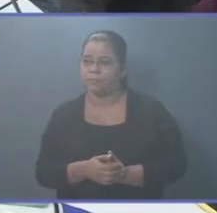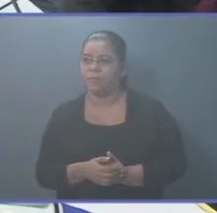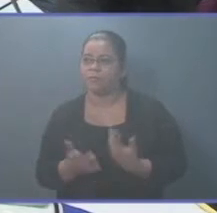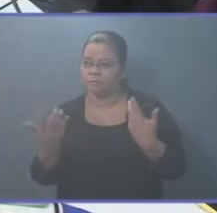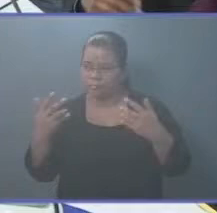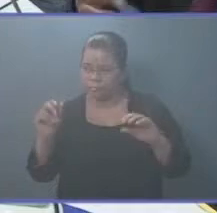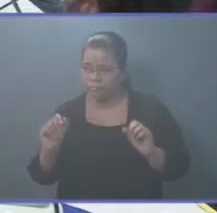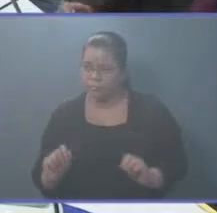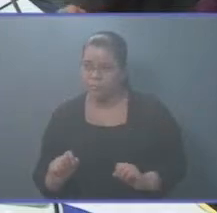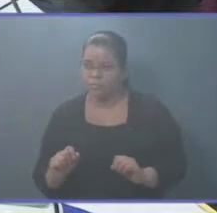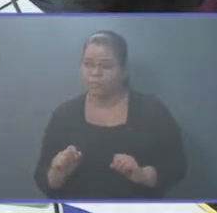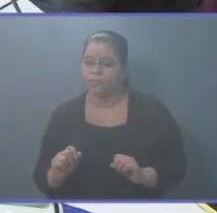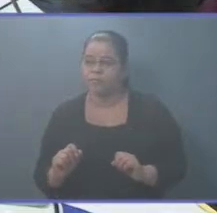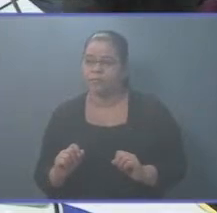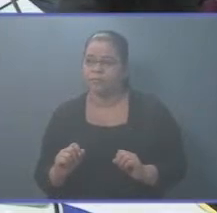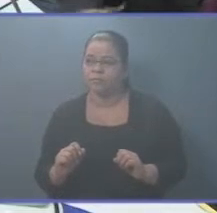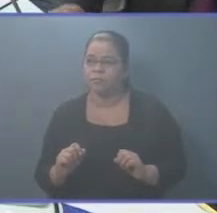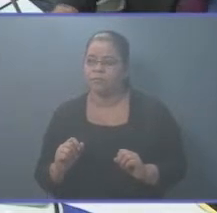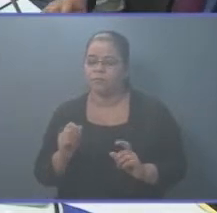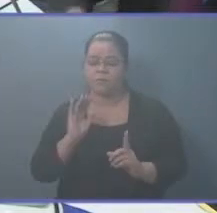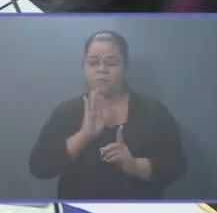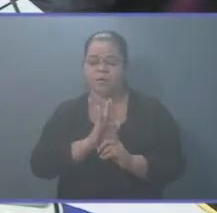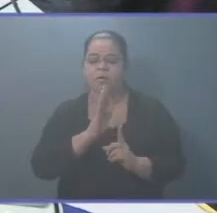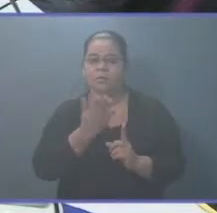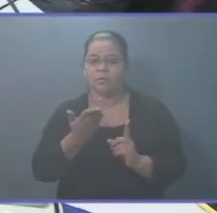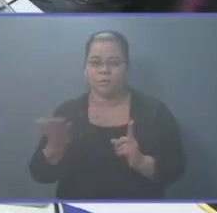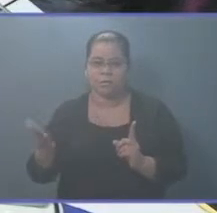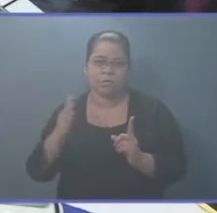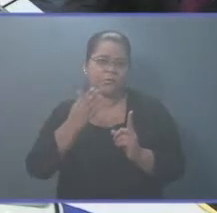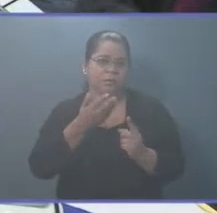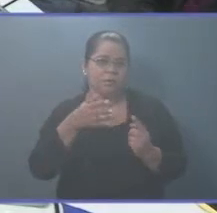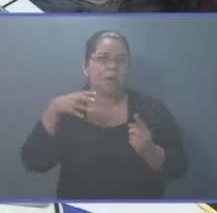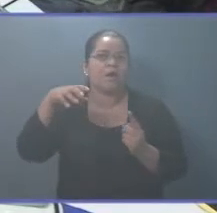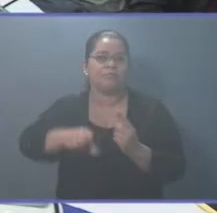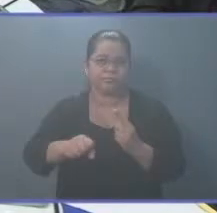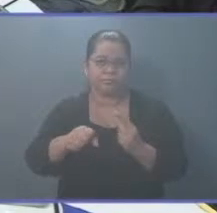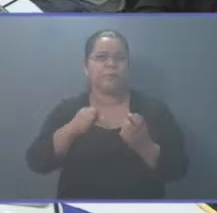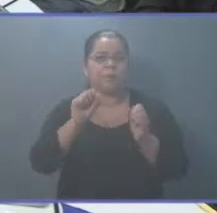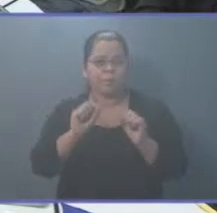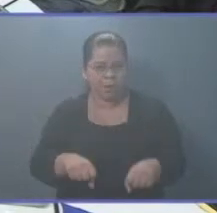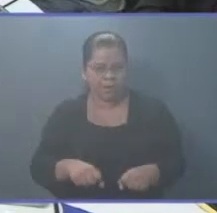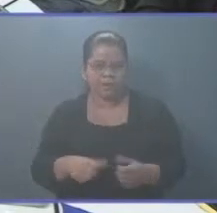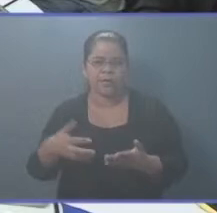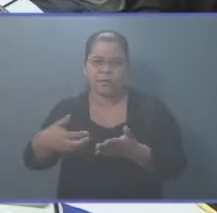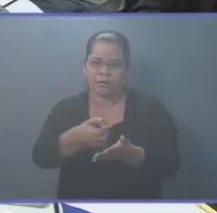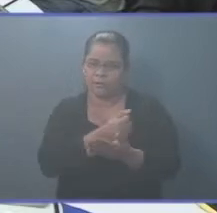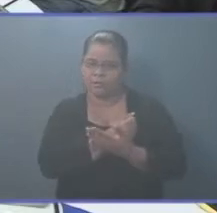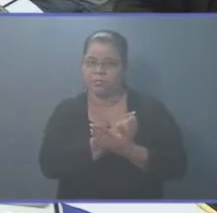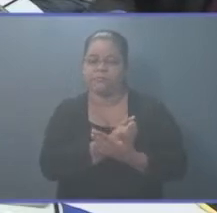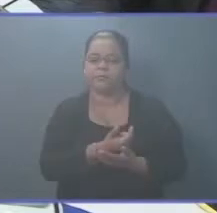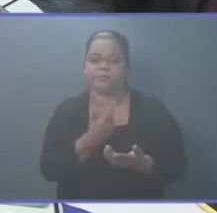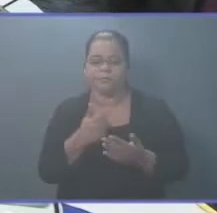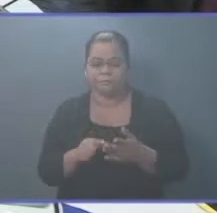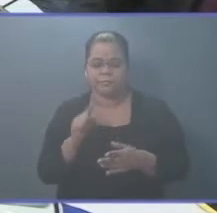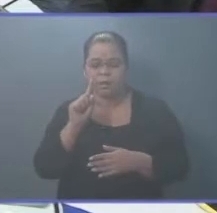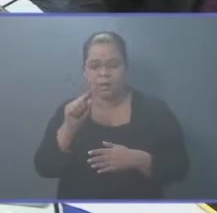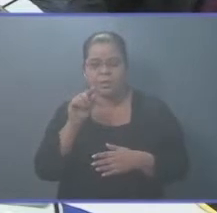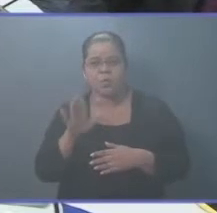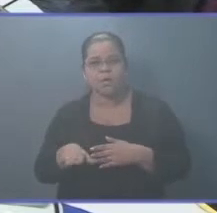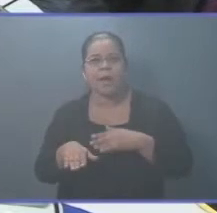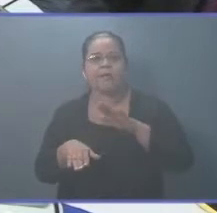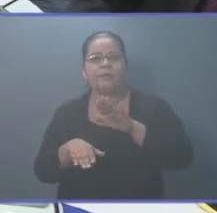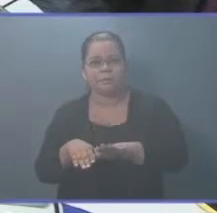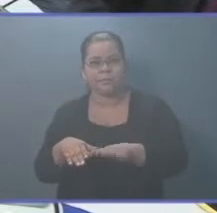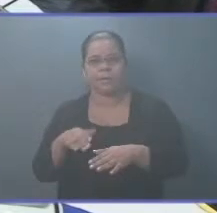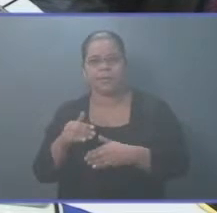puede secuestrar e incautar en una fase del proceso o